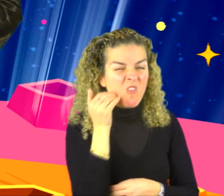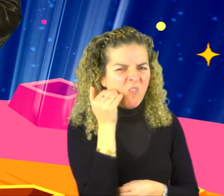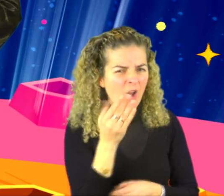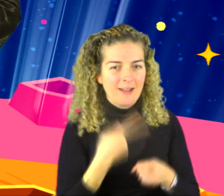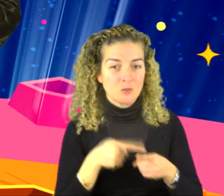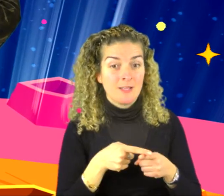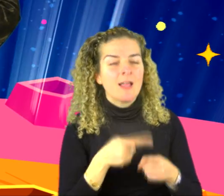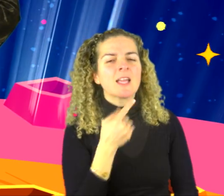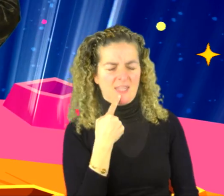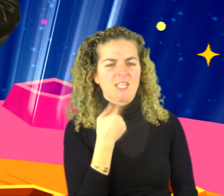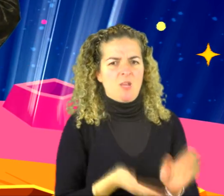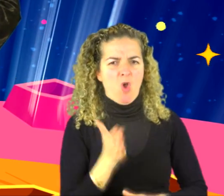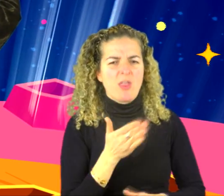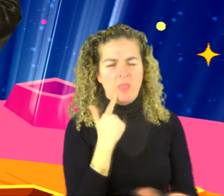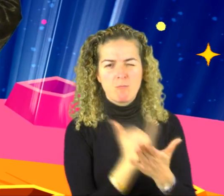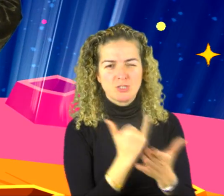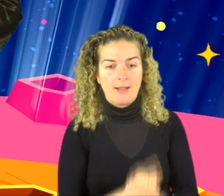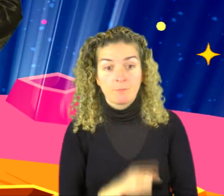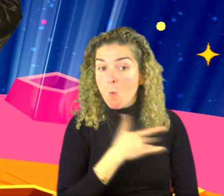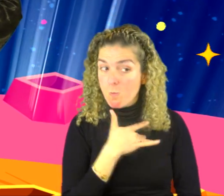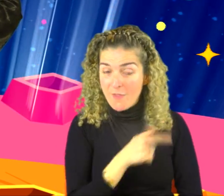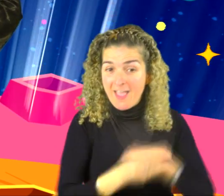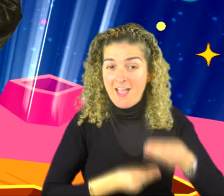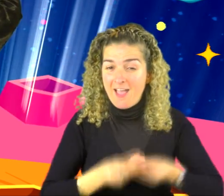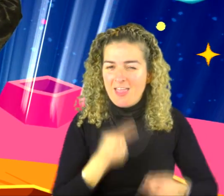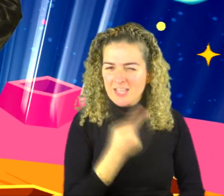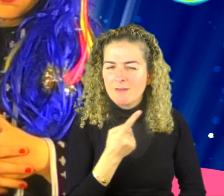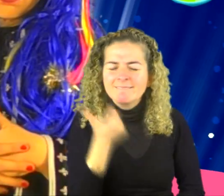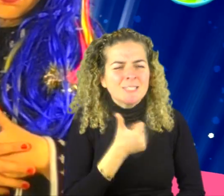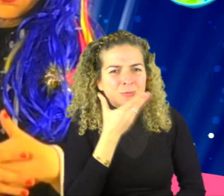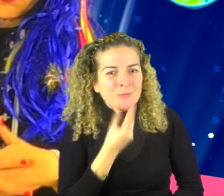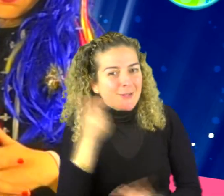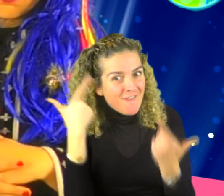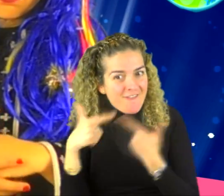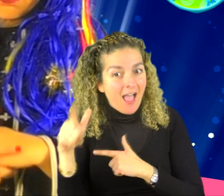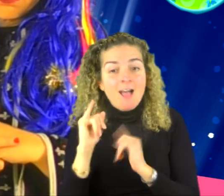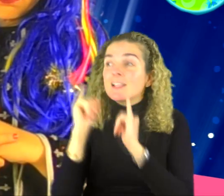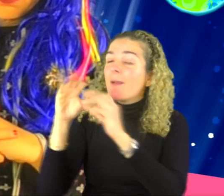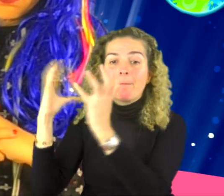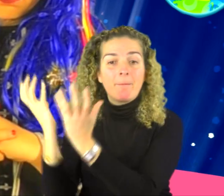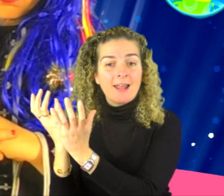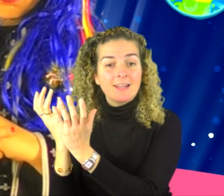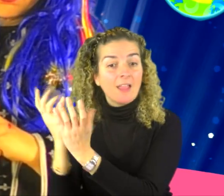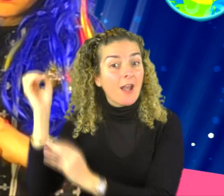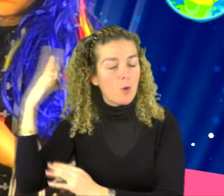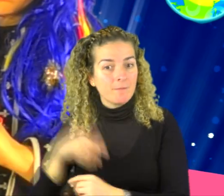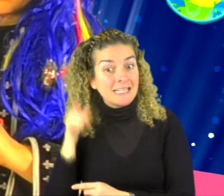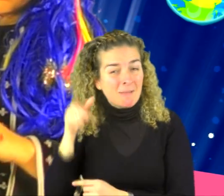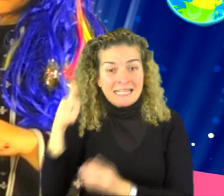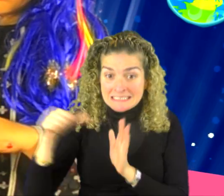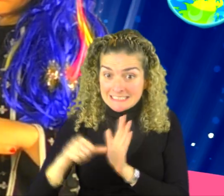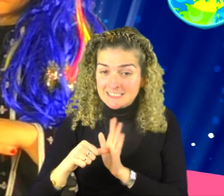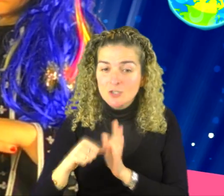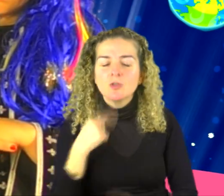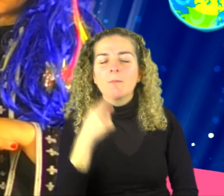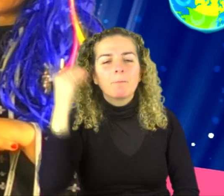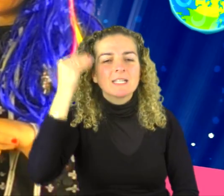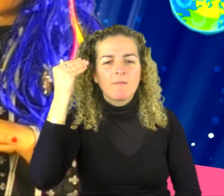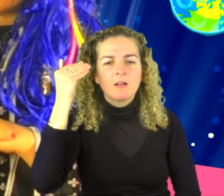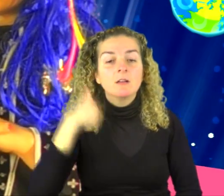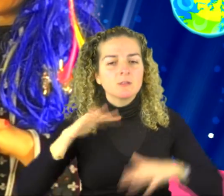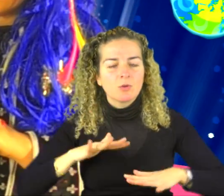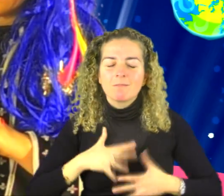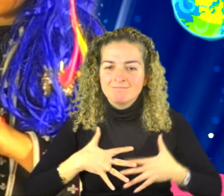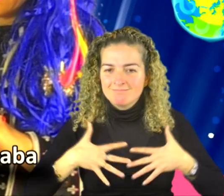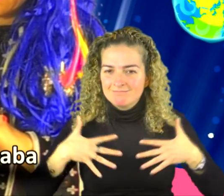lo feo de las cosas. Te lo voy a demostrar. Podías haber dicho que bonito el viaje para